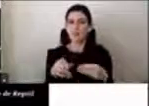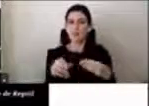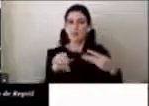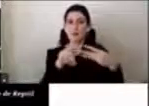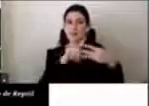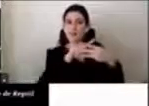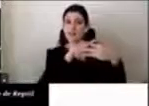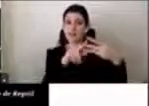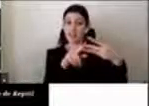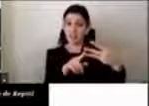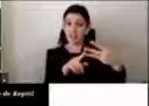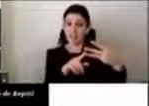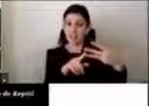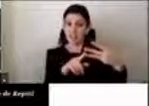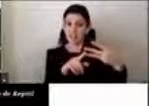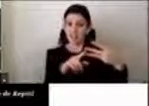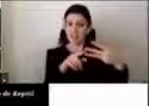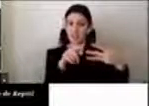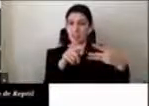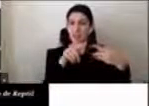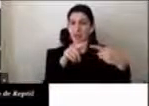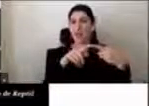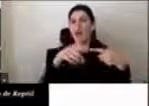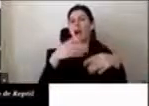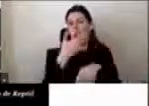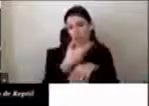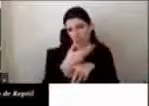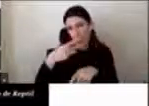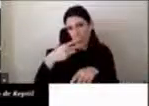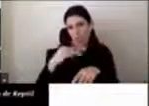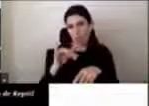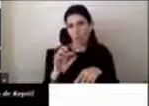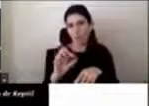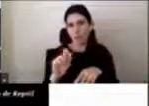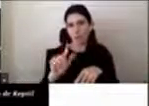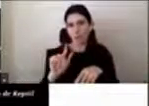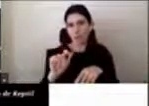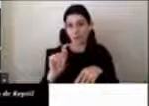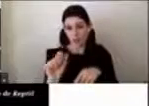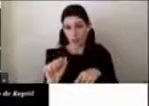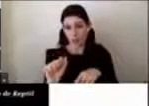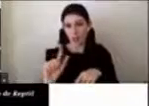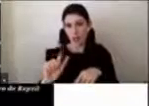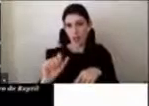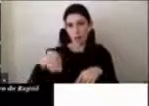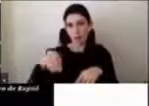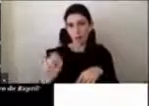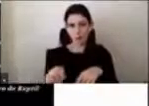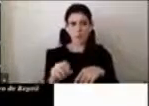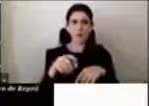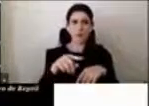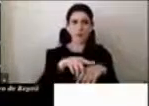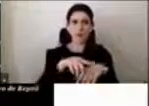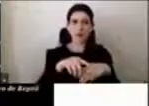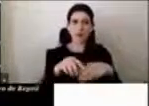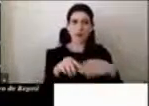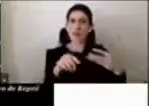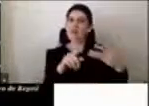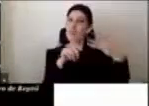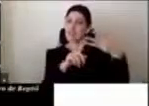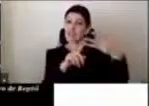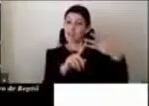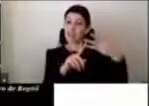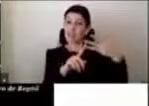y por toda la parte hipotalámica que se encuentra bajo el tálamo, por eso hipotalámica, ¿no? Finalmente estaría el sistema